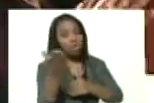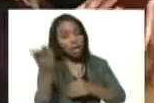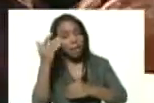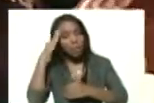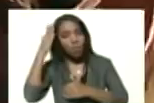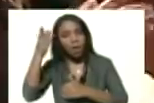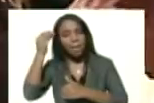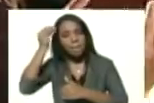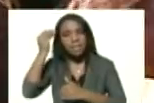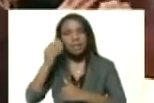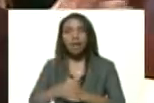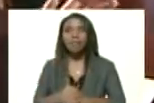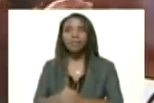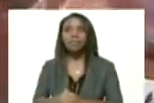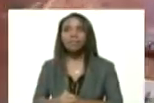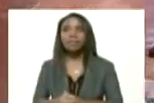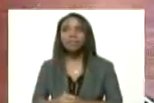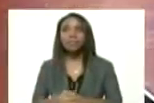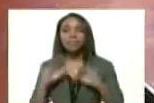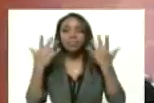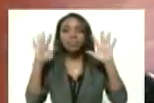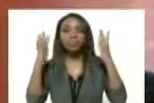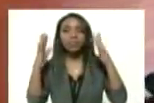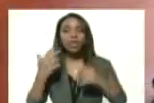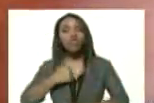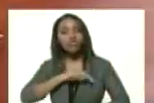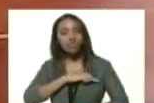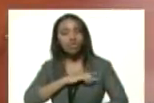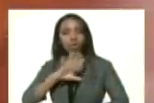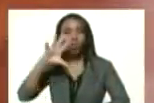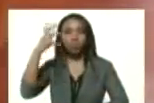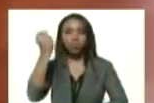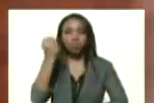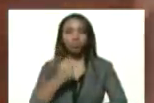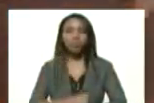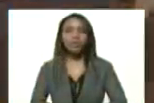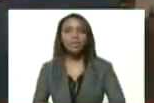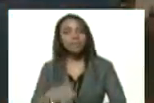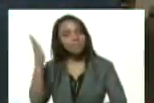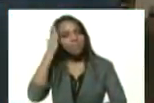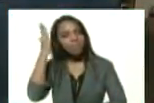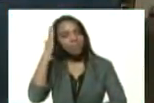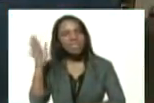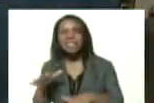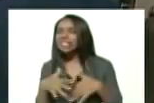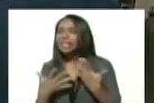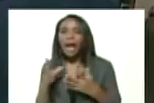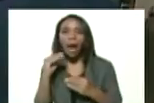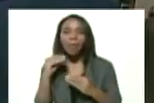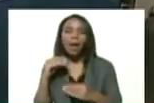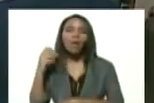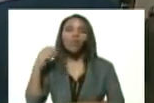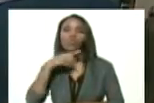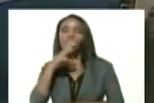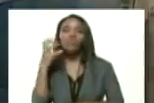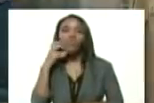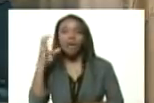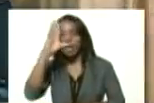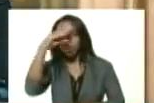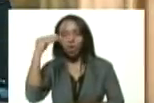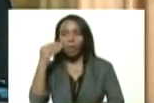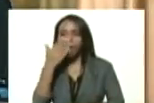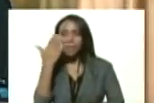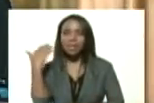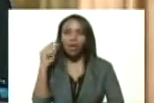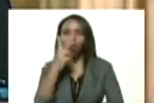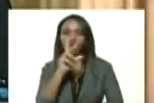imaginar nosotros logramos saber que hablaron ducay trump hace dos